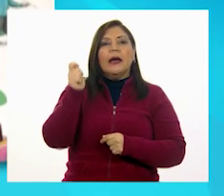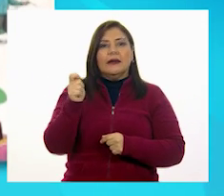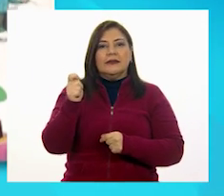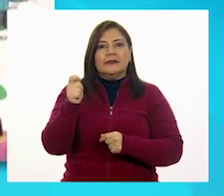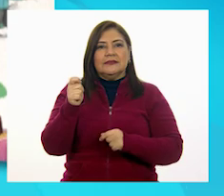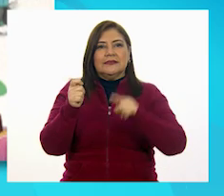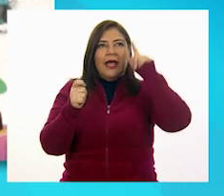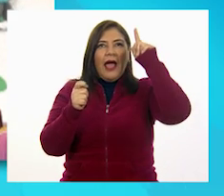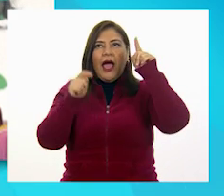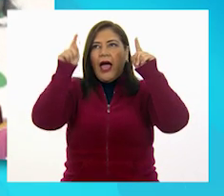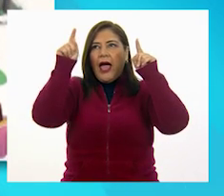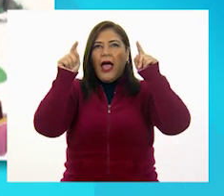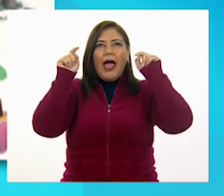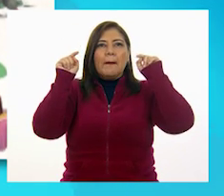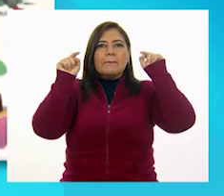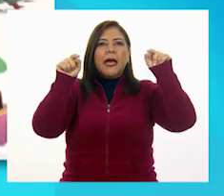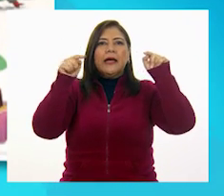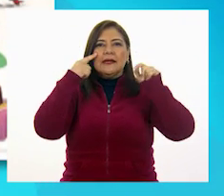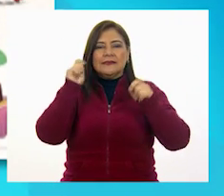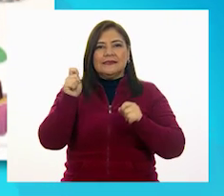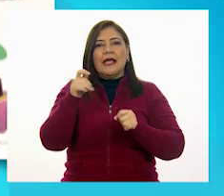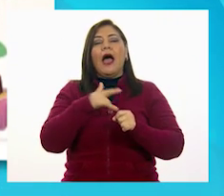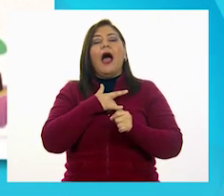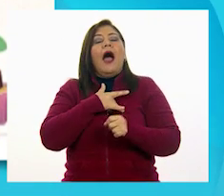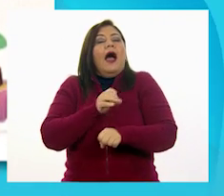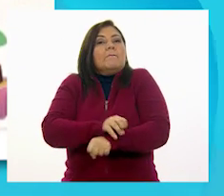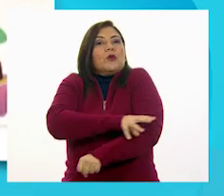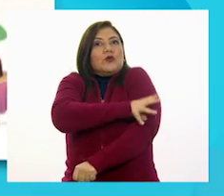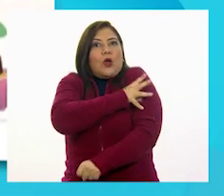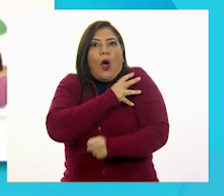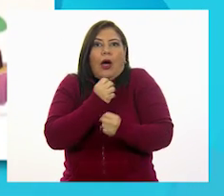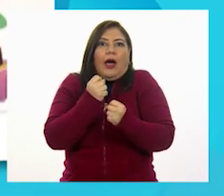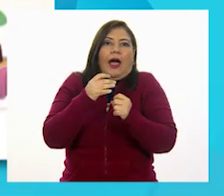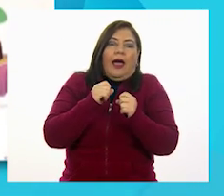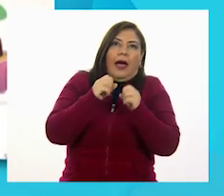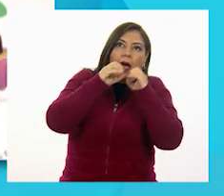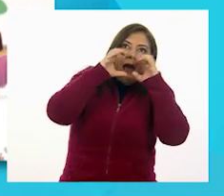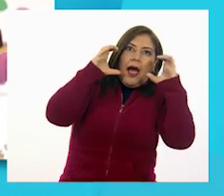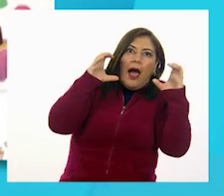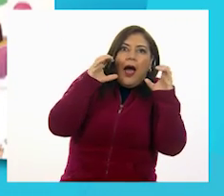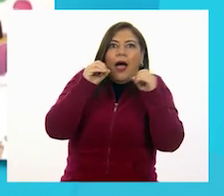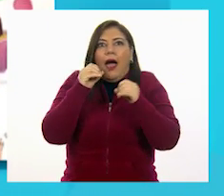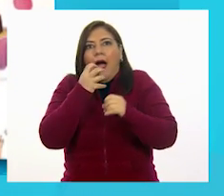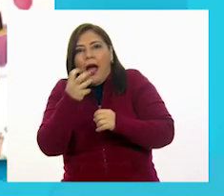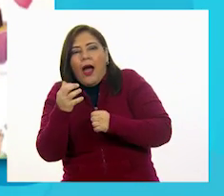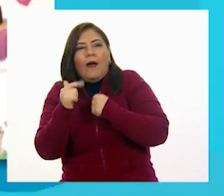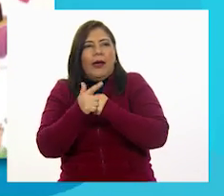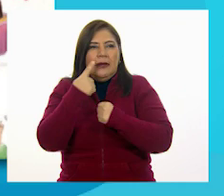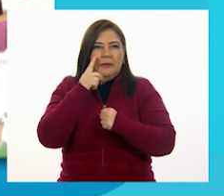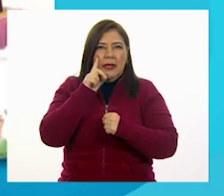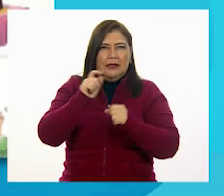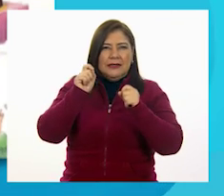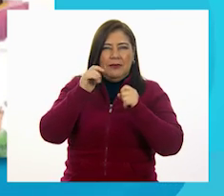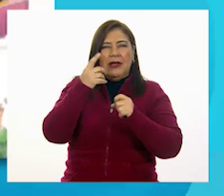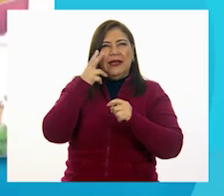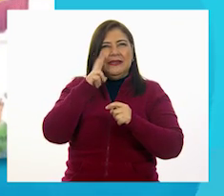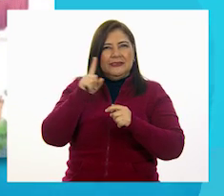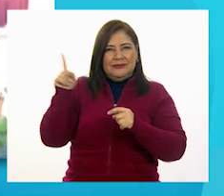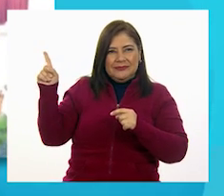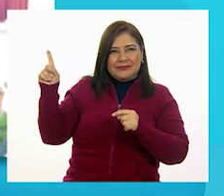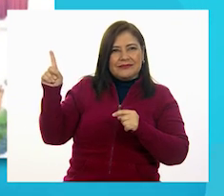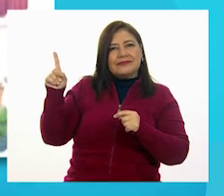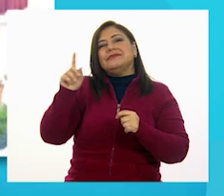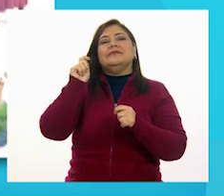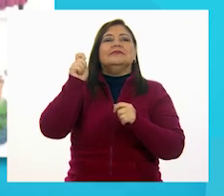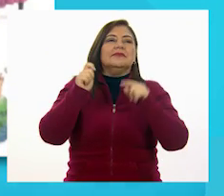estos signos que nos expresan cierta emoción. Si se dan cuenta, es como una línea con un puntito hacia arriba cuando lo inicio